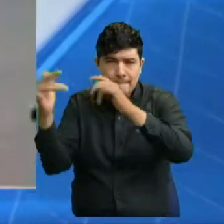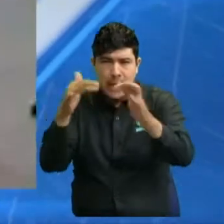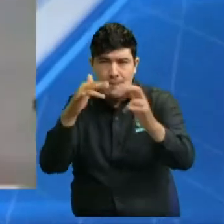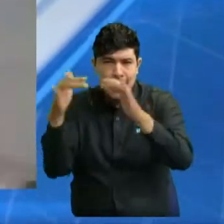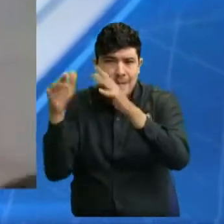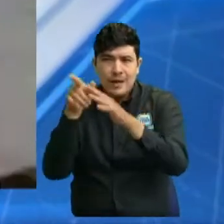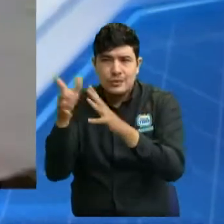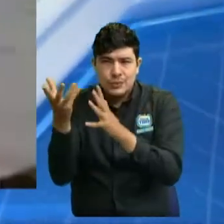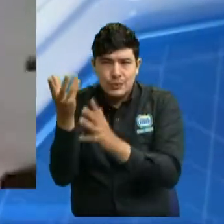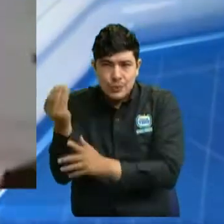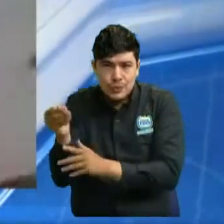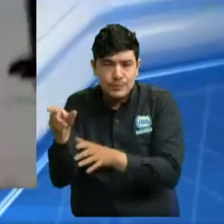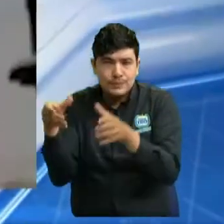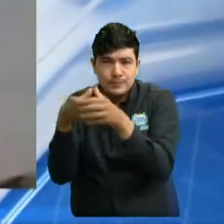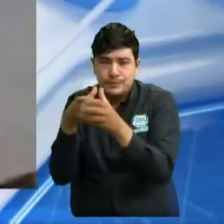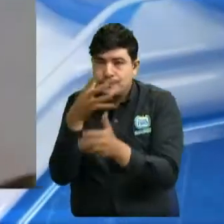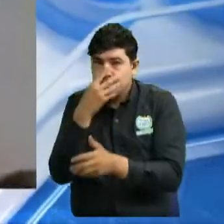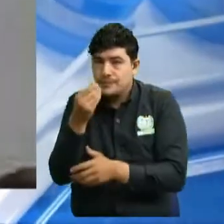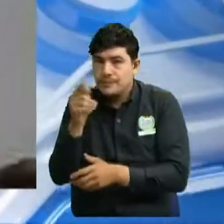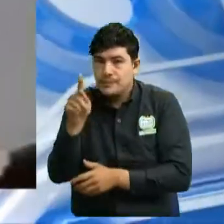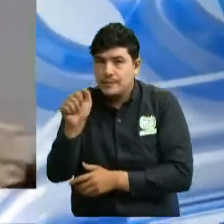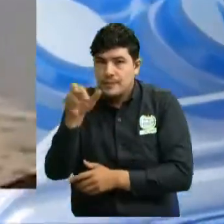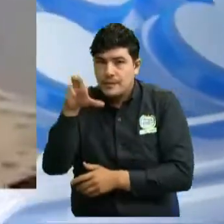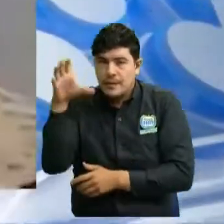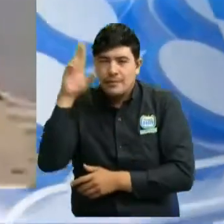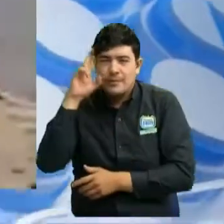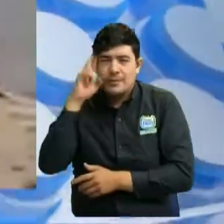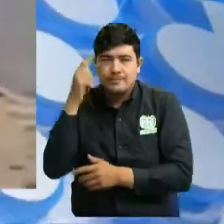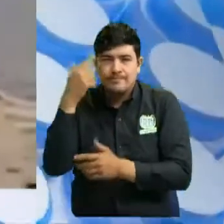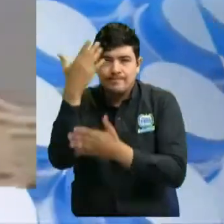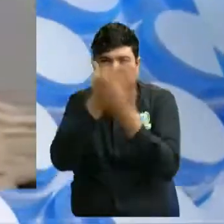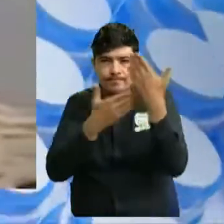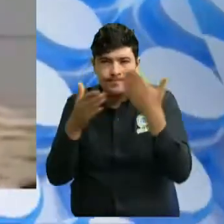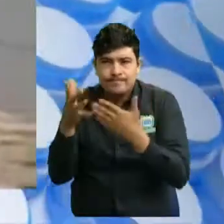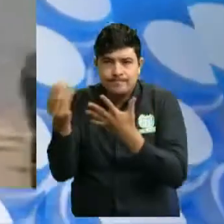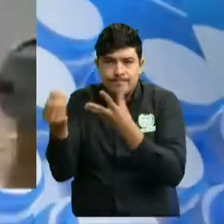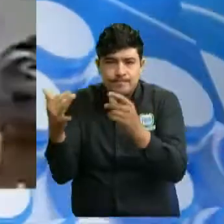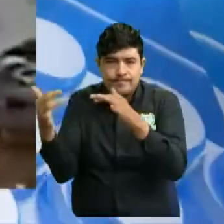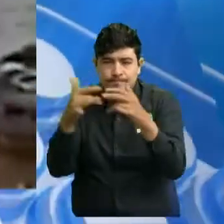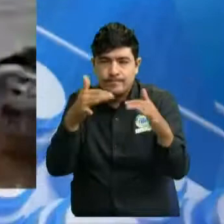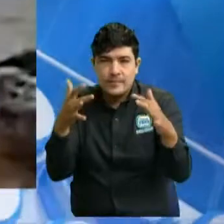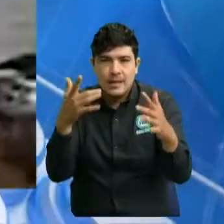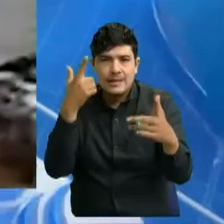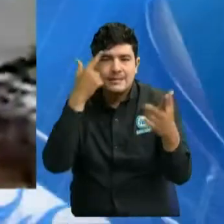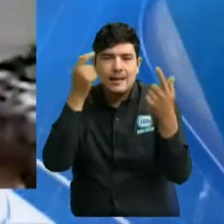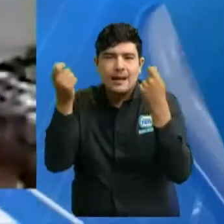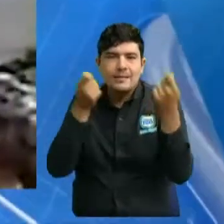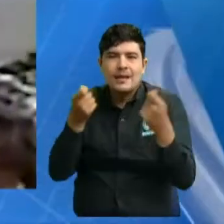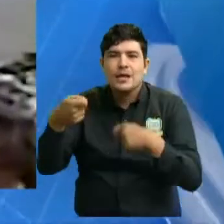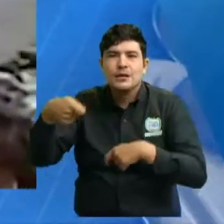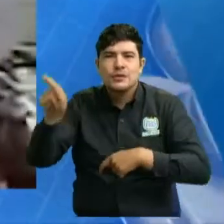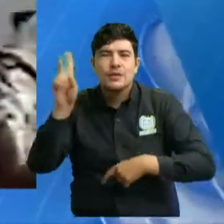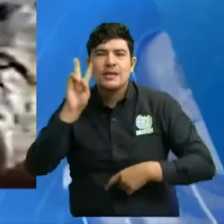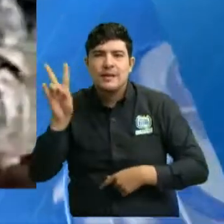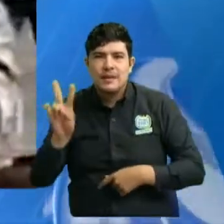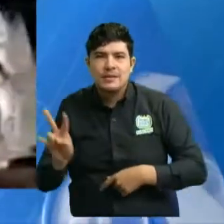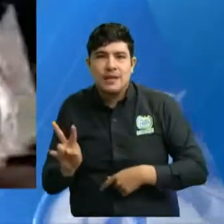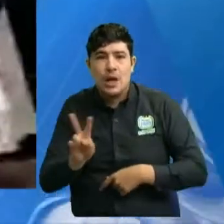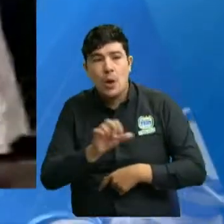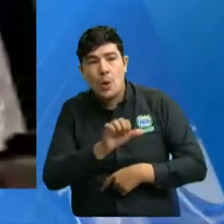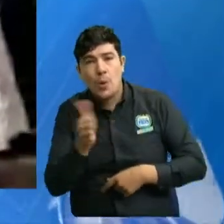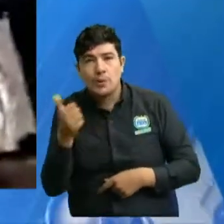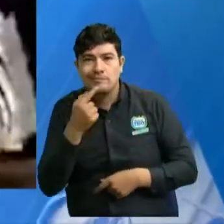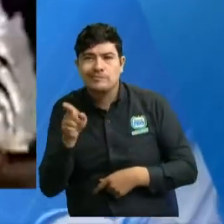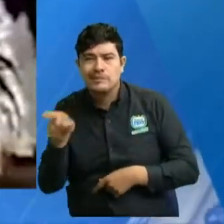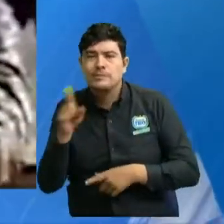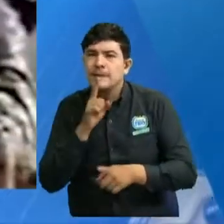de disidentes. Algunos analistas advierten que este conflicto solo hace parte de una estrategia del gobierno venezolano. Otros reiteran que esa